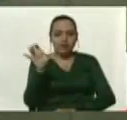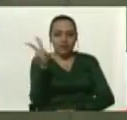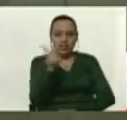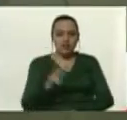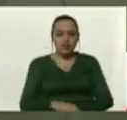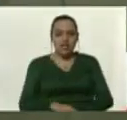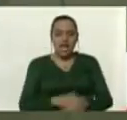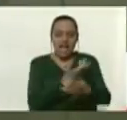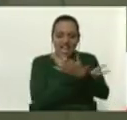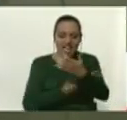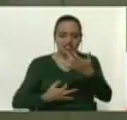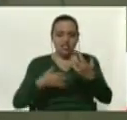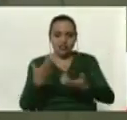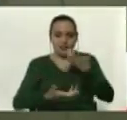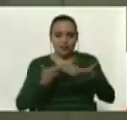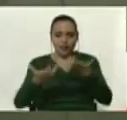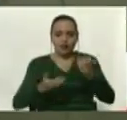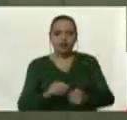y fuego.